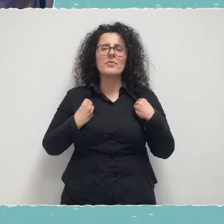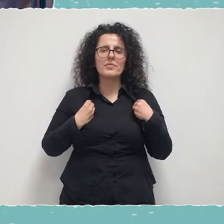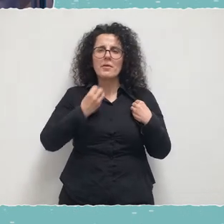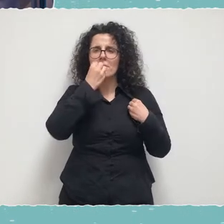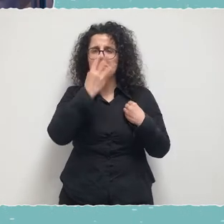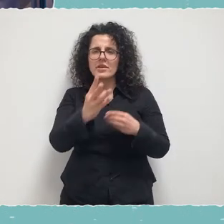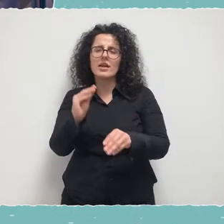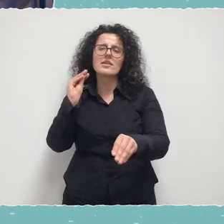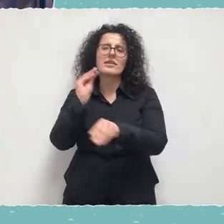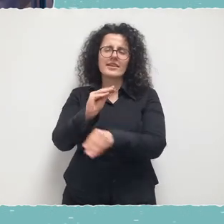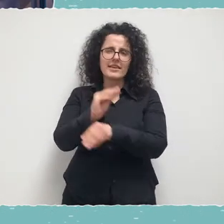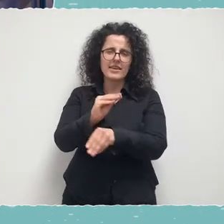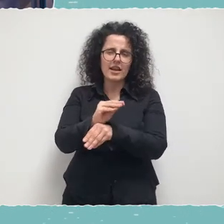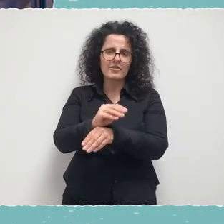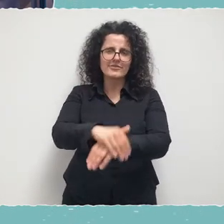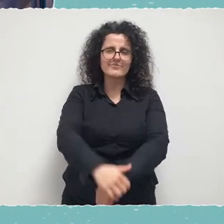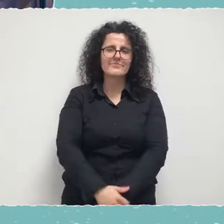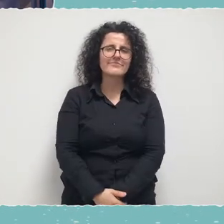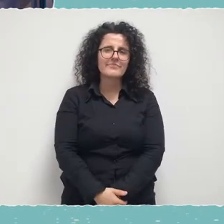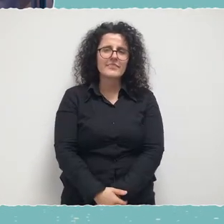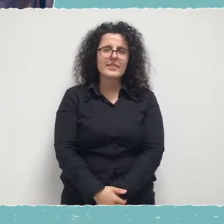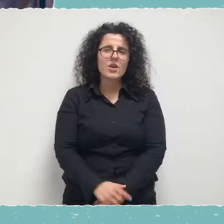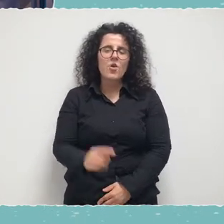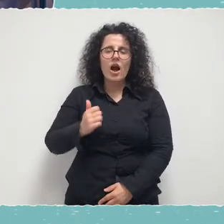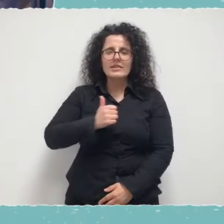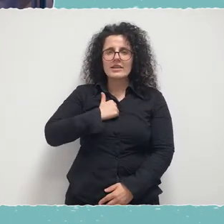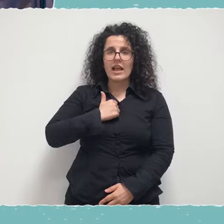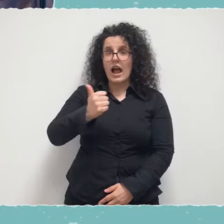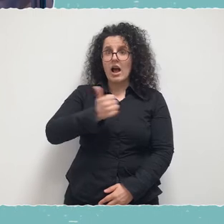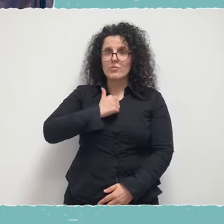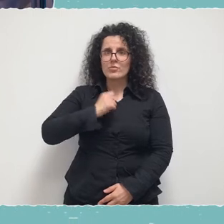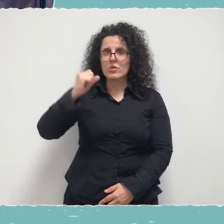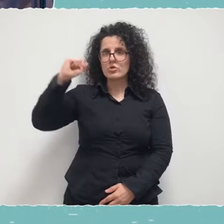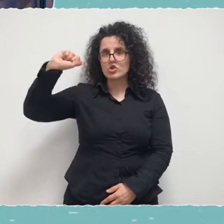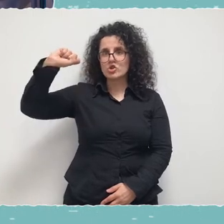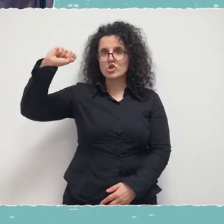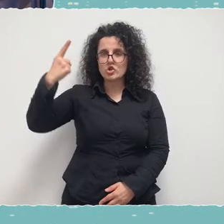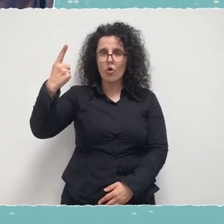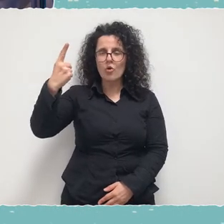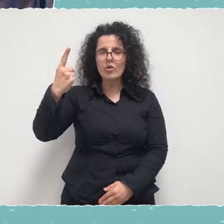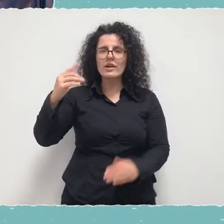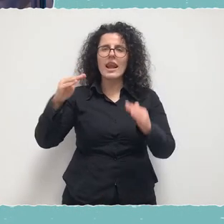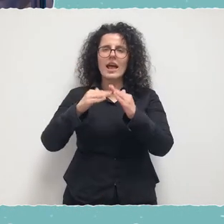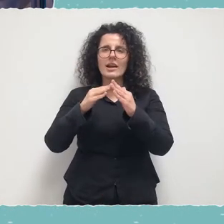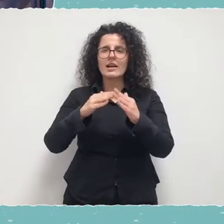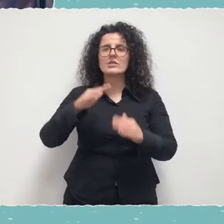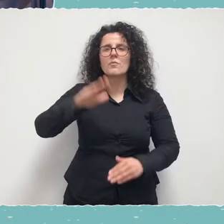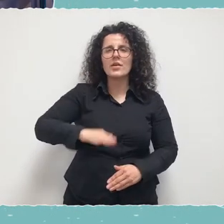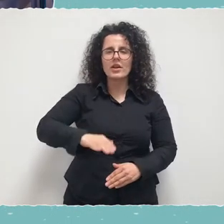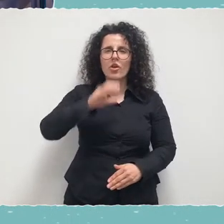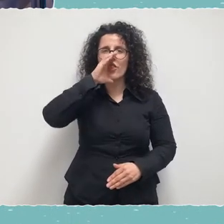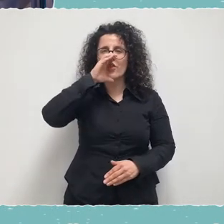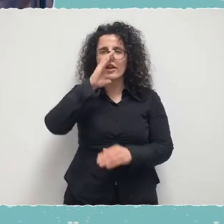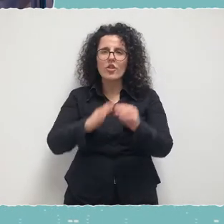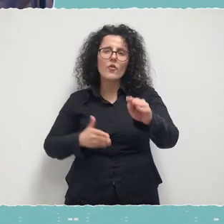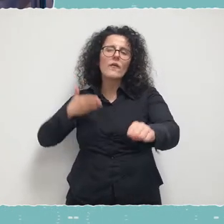tres porquiños que estaban ben criadiños. Así que un bo día